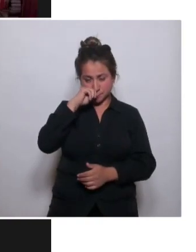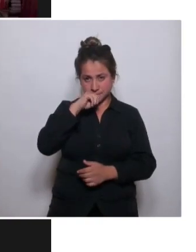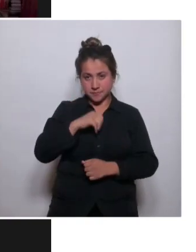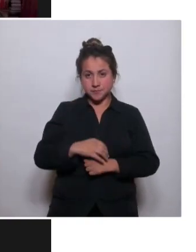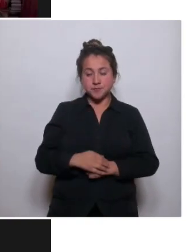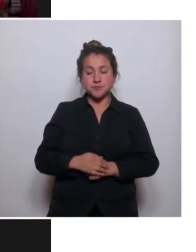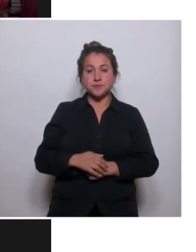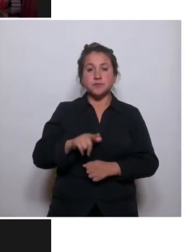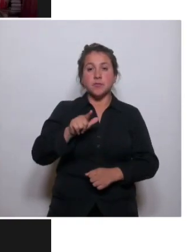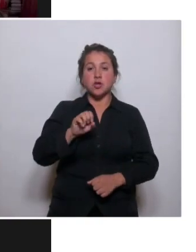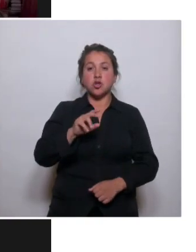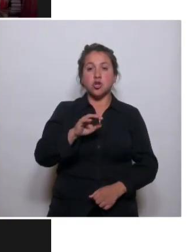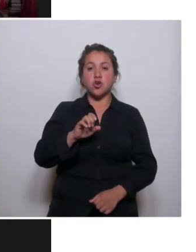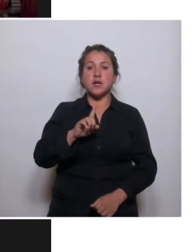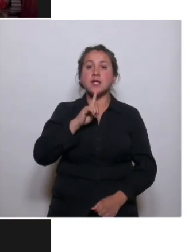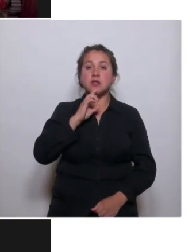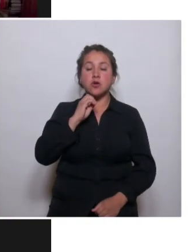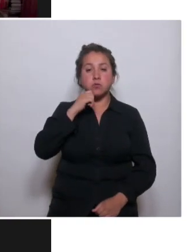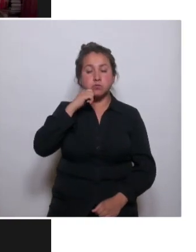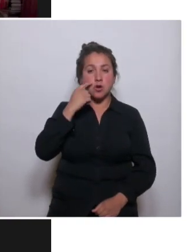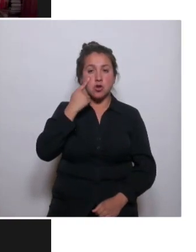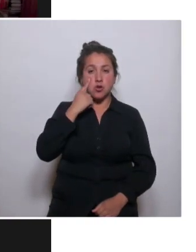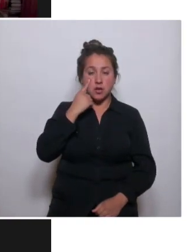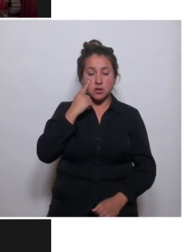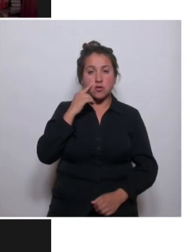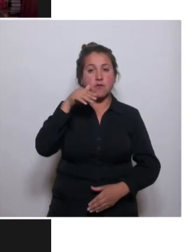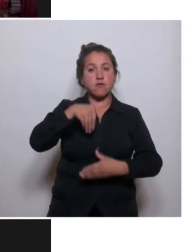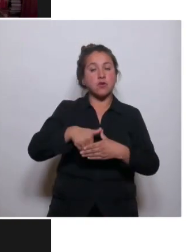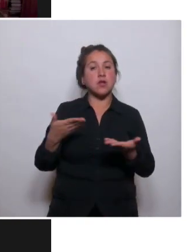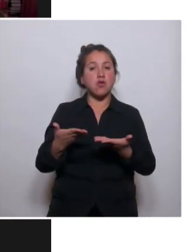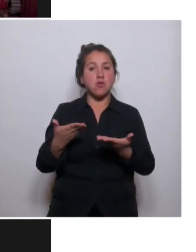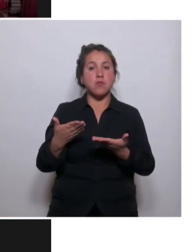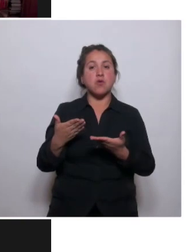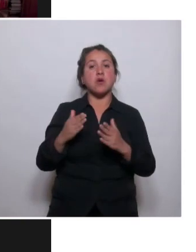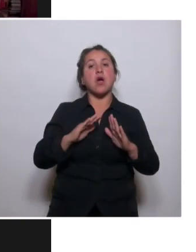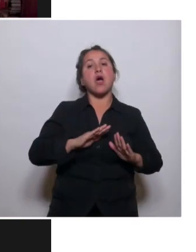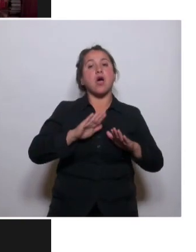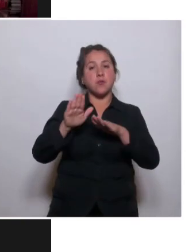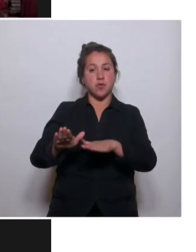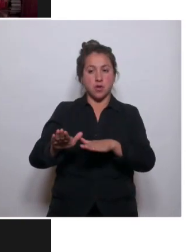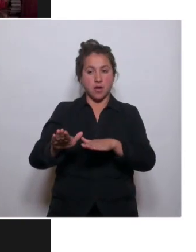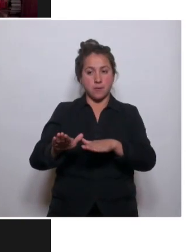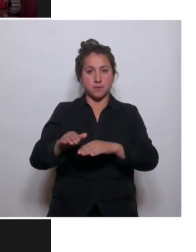Convencional Loreto Vidal, ¿cómo vota? A favor, señor secretario.